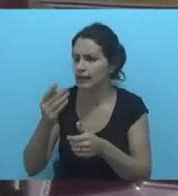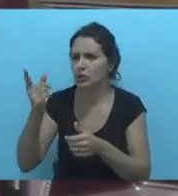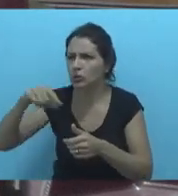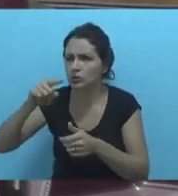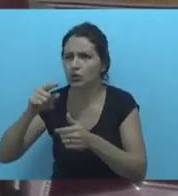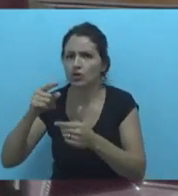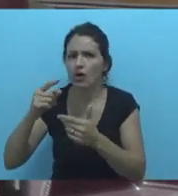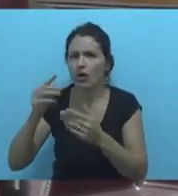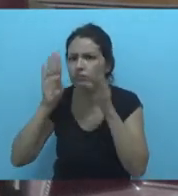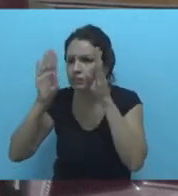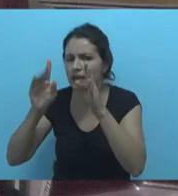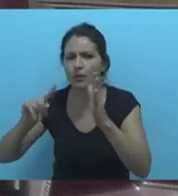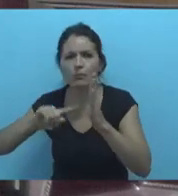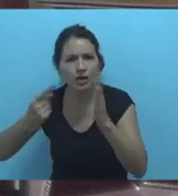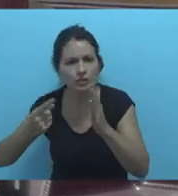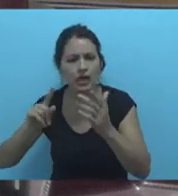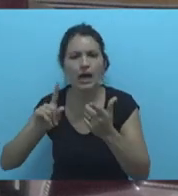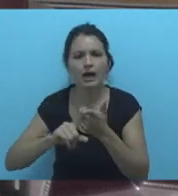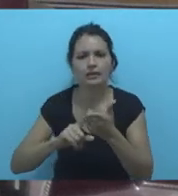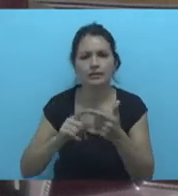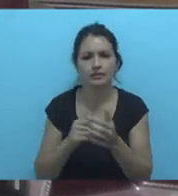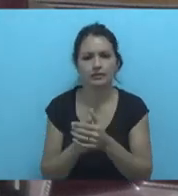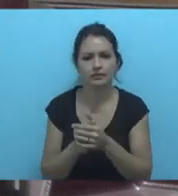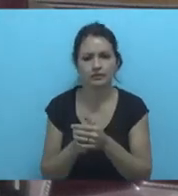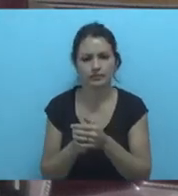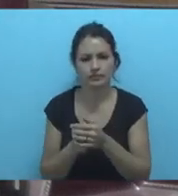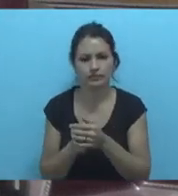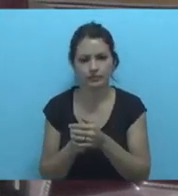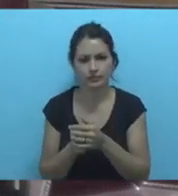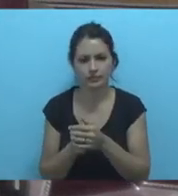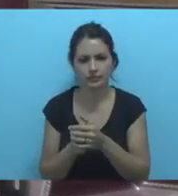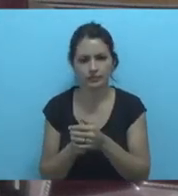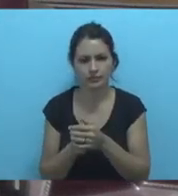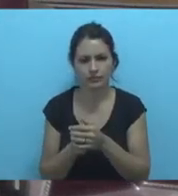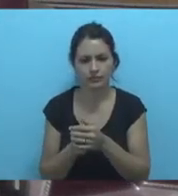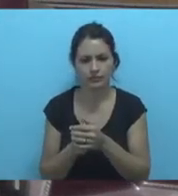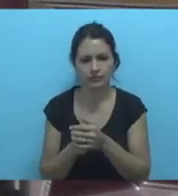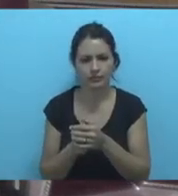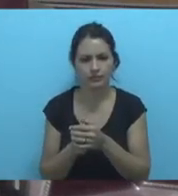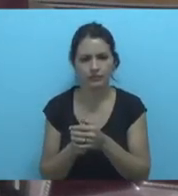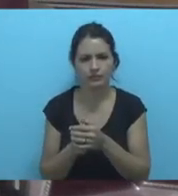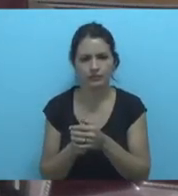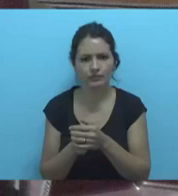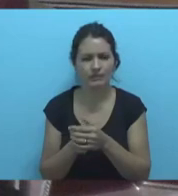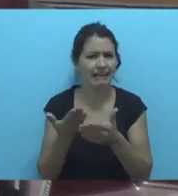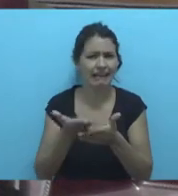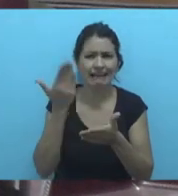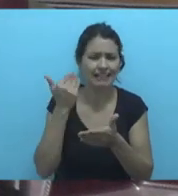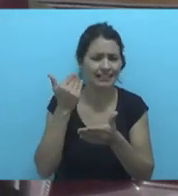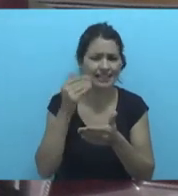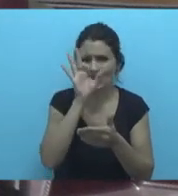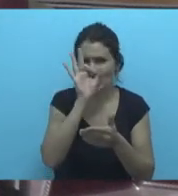interior, porque así, si así fuera, transformaríamos nuestro país en Uganda. Nunca en la historia de Santa Fe